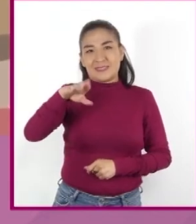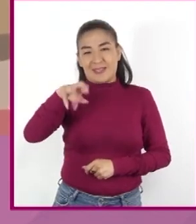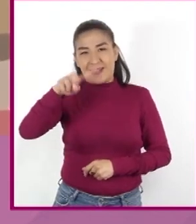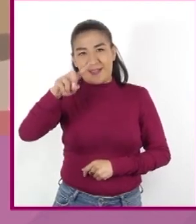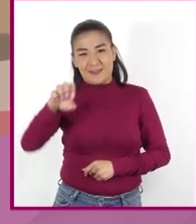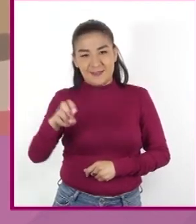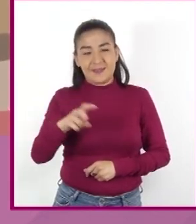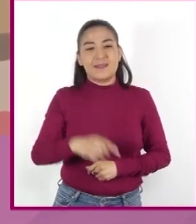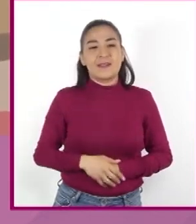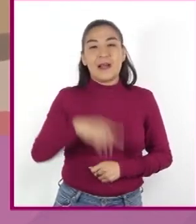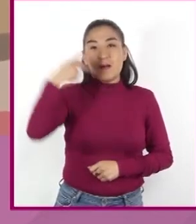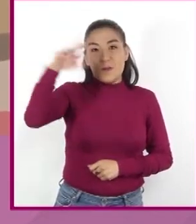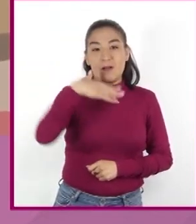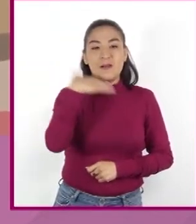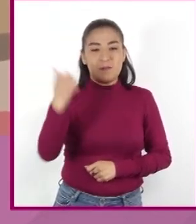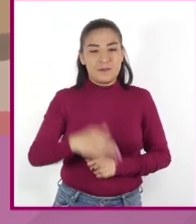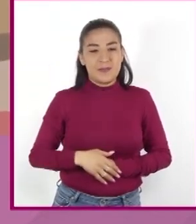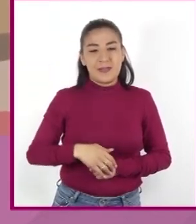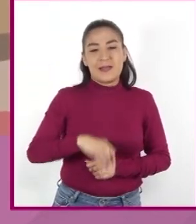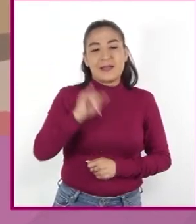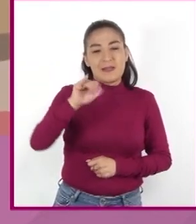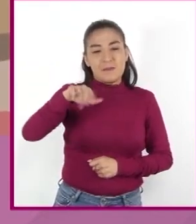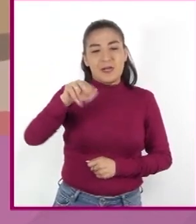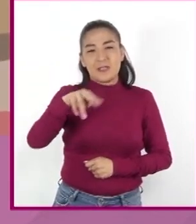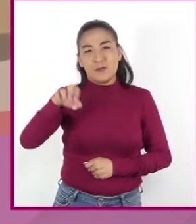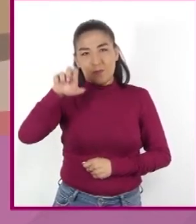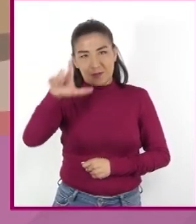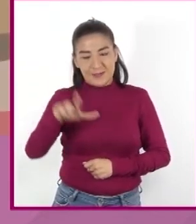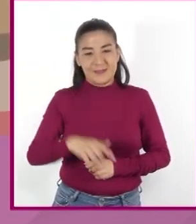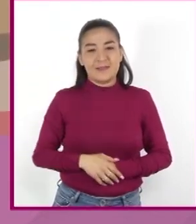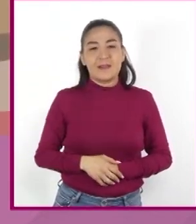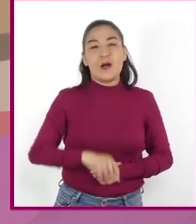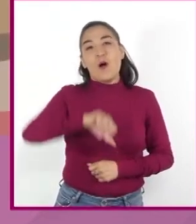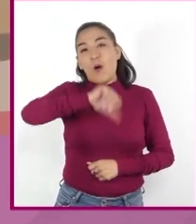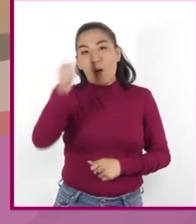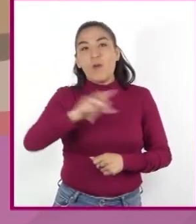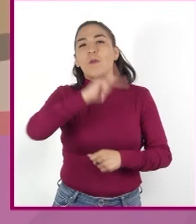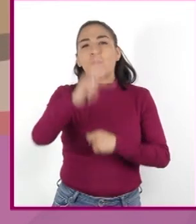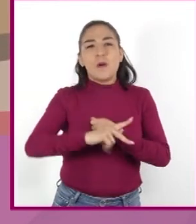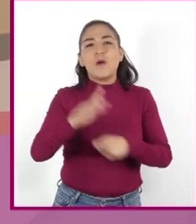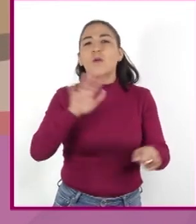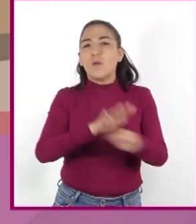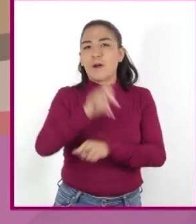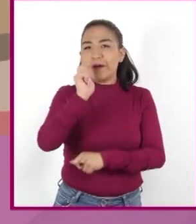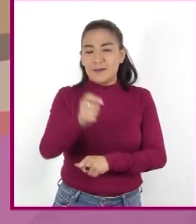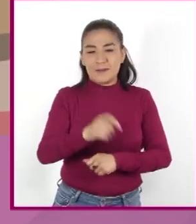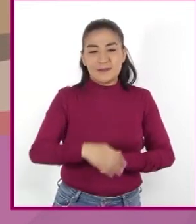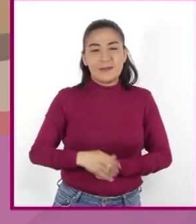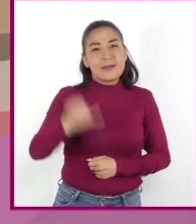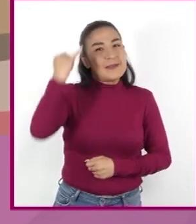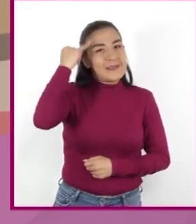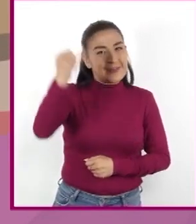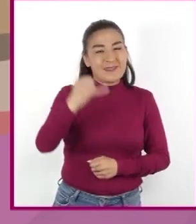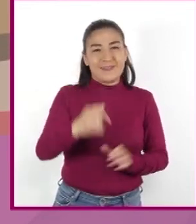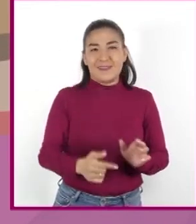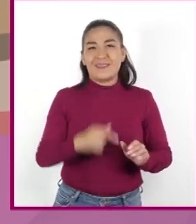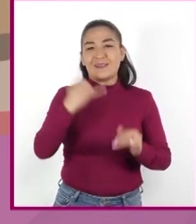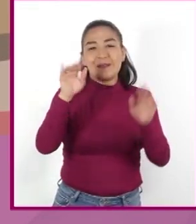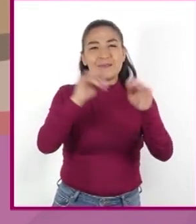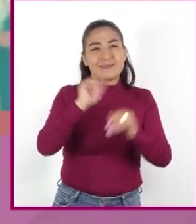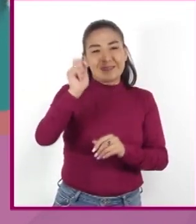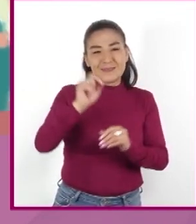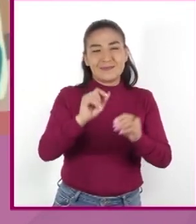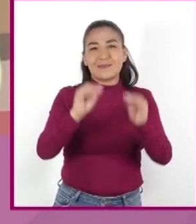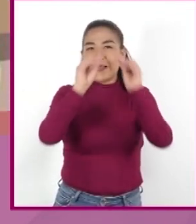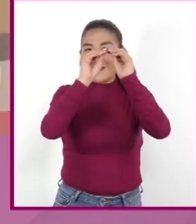y en Alemania con Immanuel Kant. Otros países también se vieron influenciados por las ideas ilustradas, por lo que